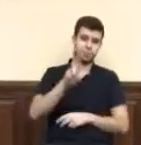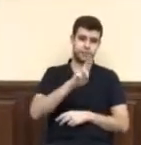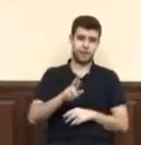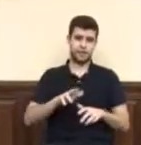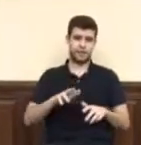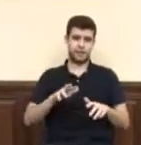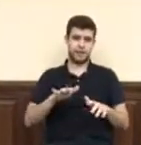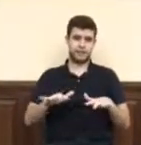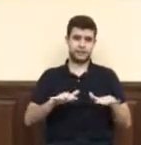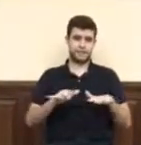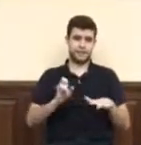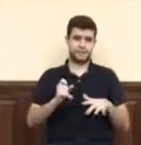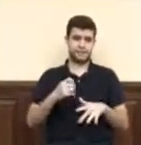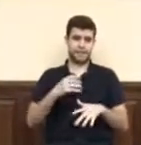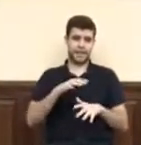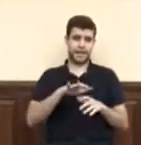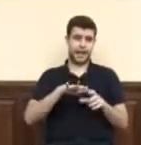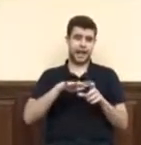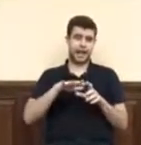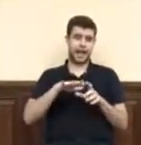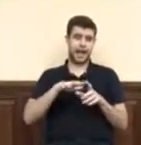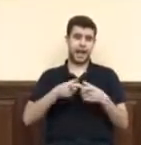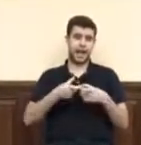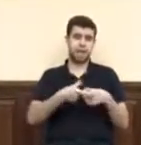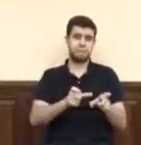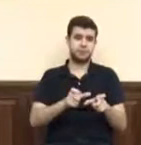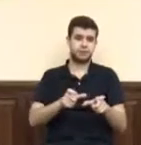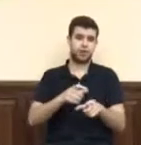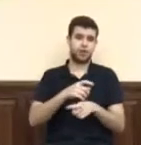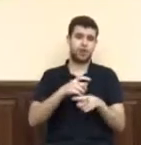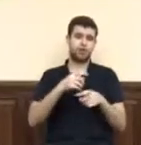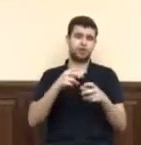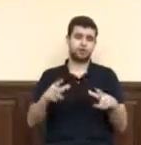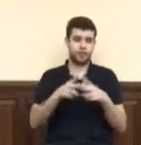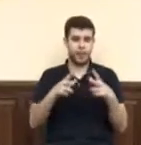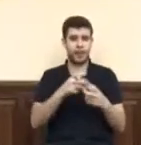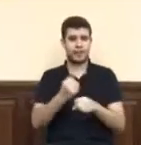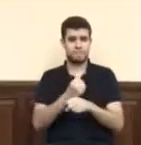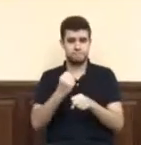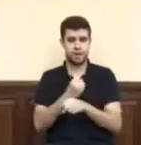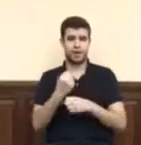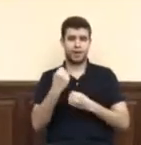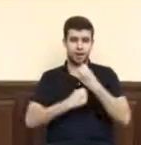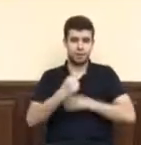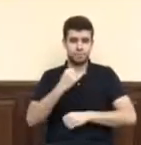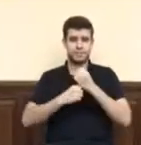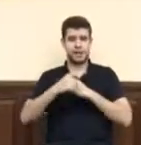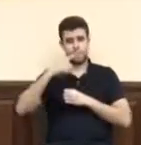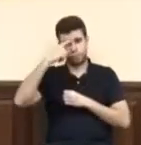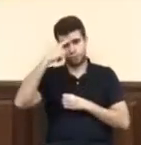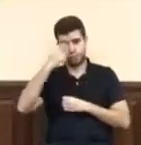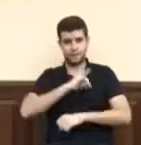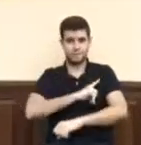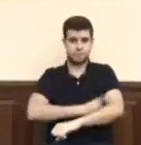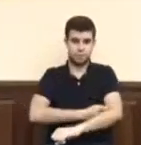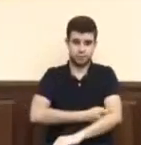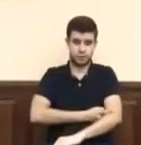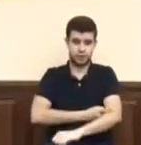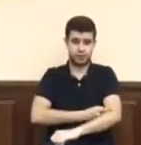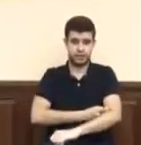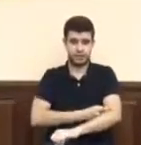ámbito social, el empleo, la economía, el deporte, la cultura, bueno, pues nos parece que en aras de